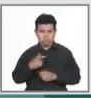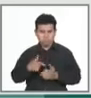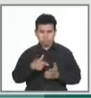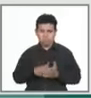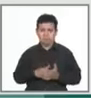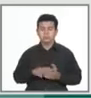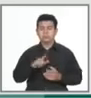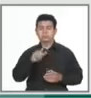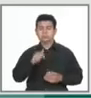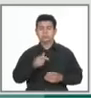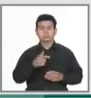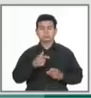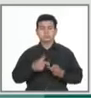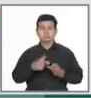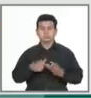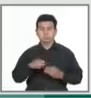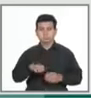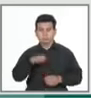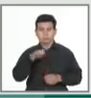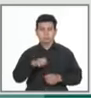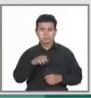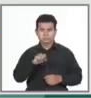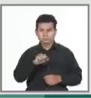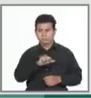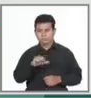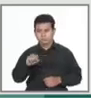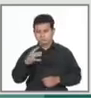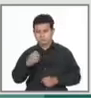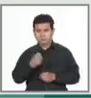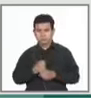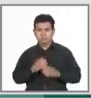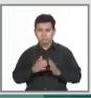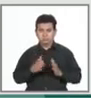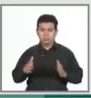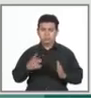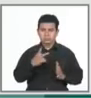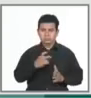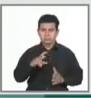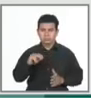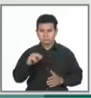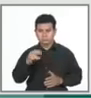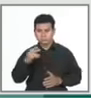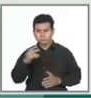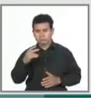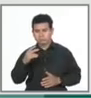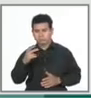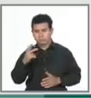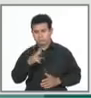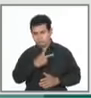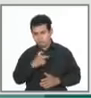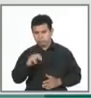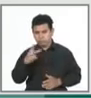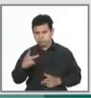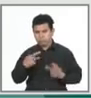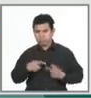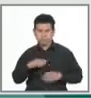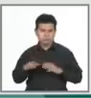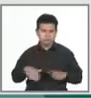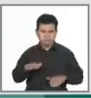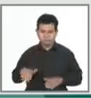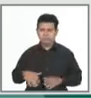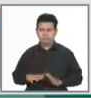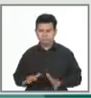y el grupo de 60 a 64 años 288 defunciones registradas